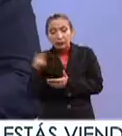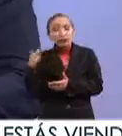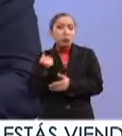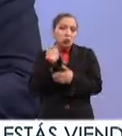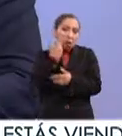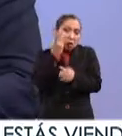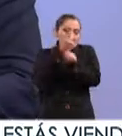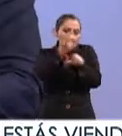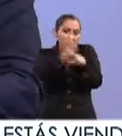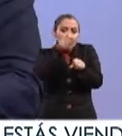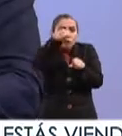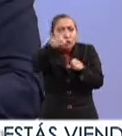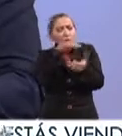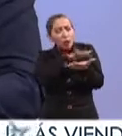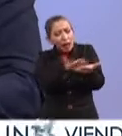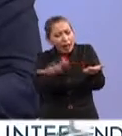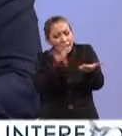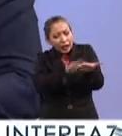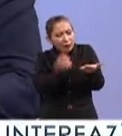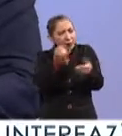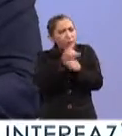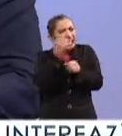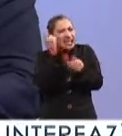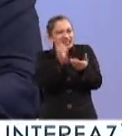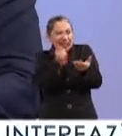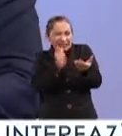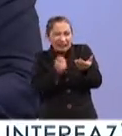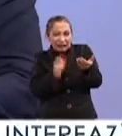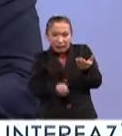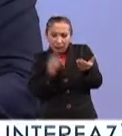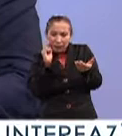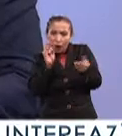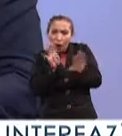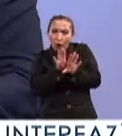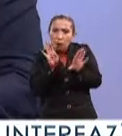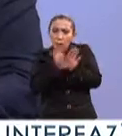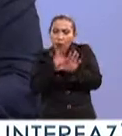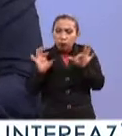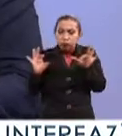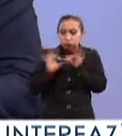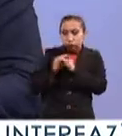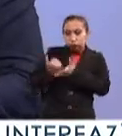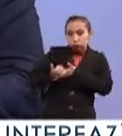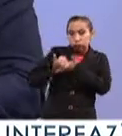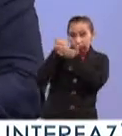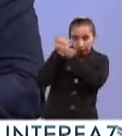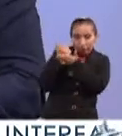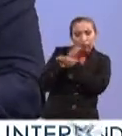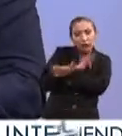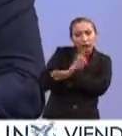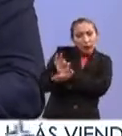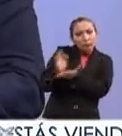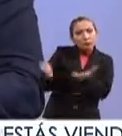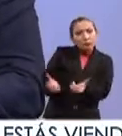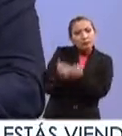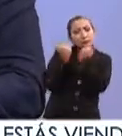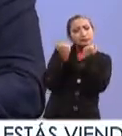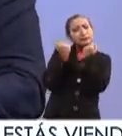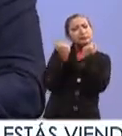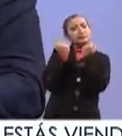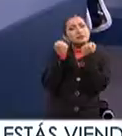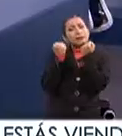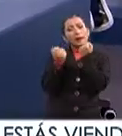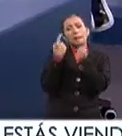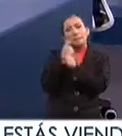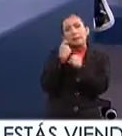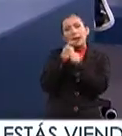invitarles a que lo lean, a que se informen y veamos cómo de manera coordinada y solidaria podemos recuperar ese espíritu que en